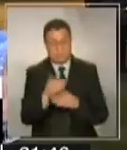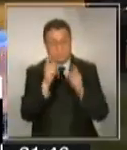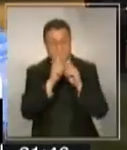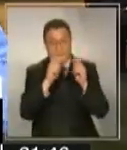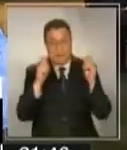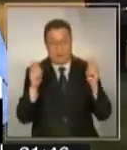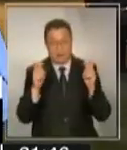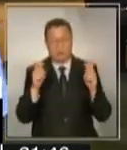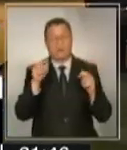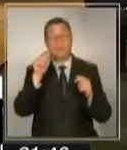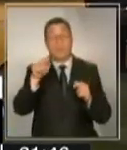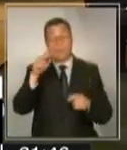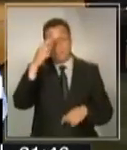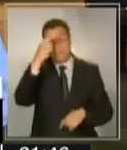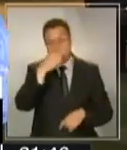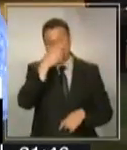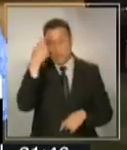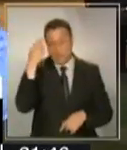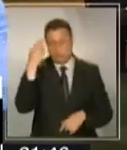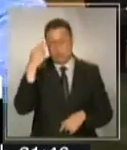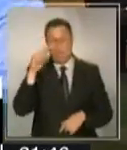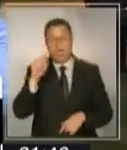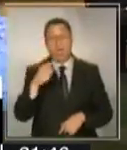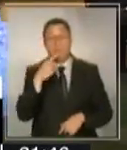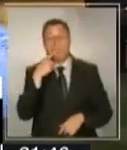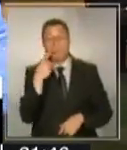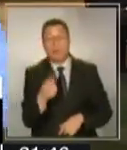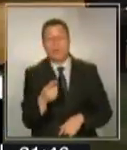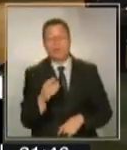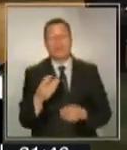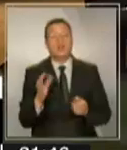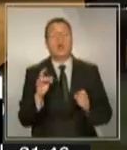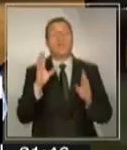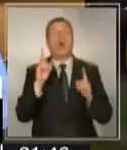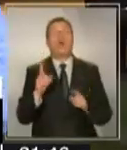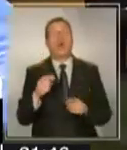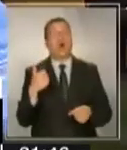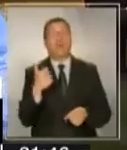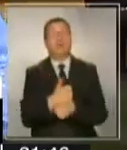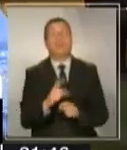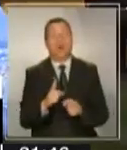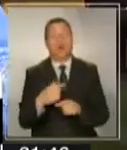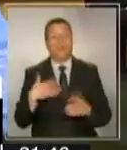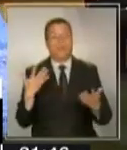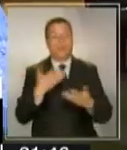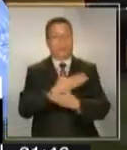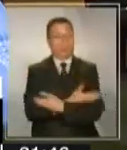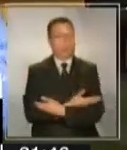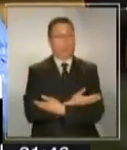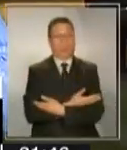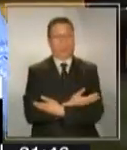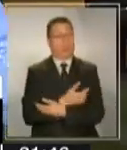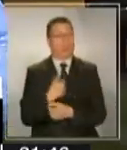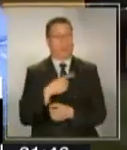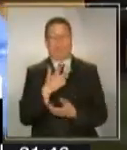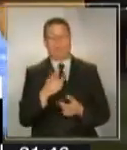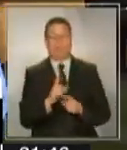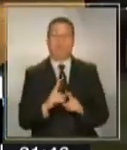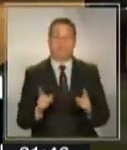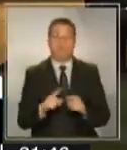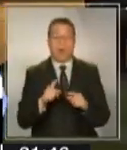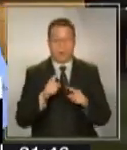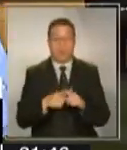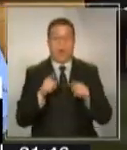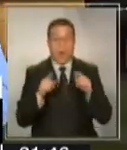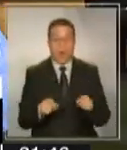que la lanza en el mes de marzo. Y la pregunta, Mónica, es, bueno, ¿y qué pasa si no la lanza? ¿Nos quedamos de brazos cruzados? ¿Nos quedamos sin candidato? Por eso el